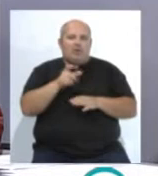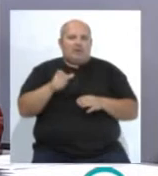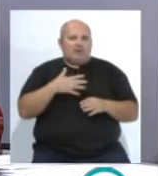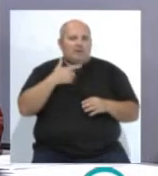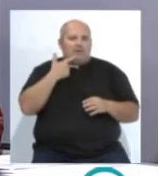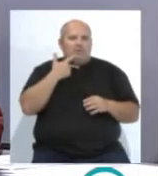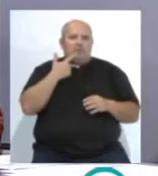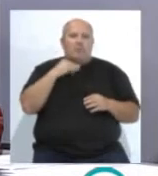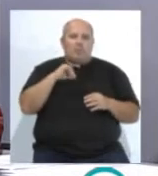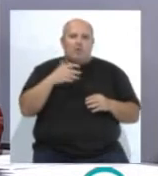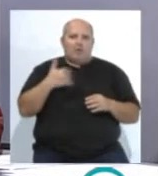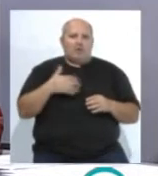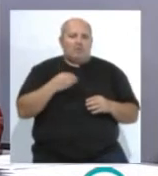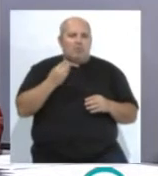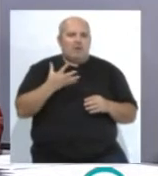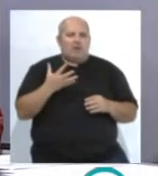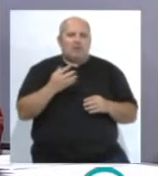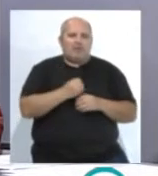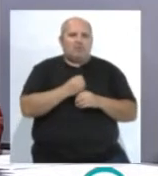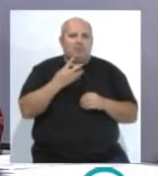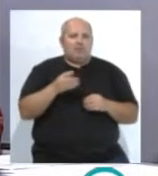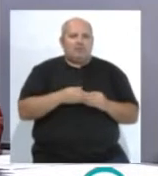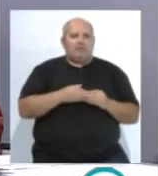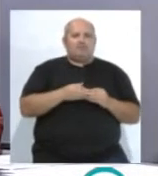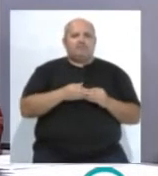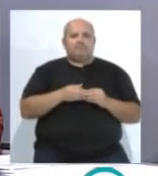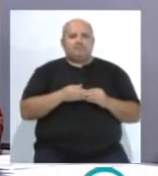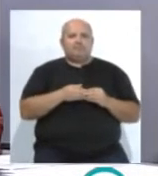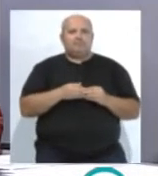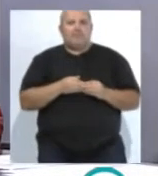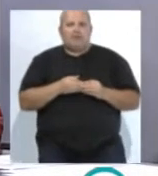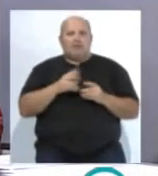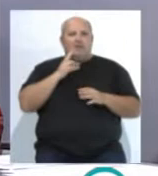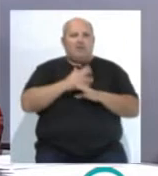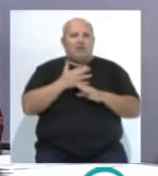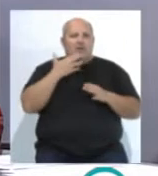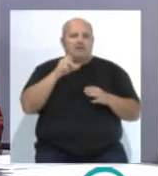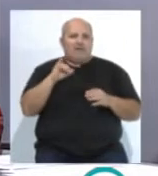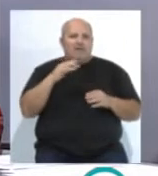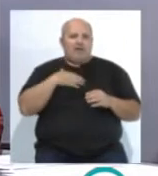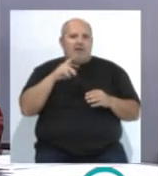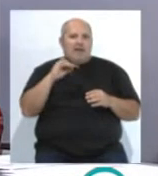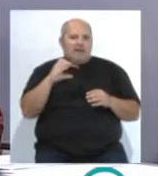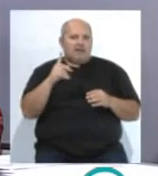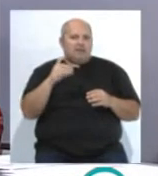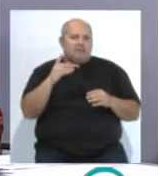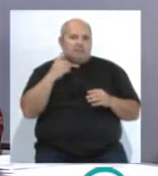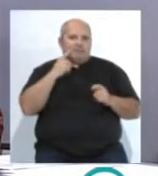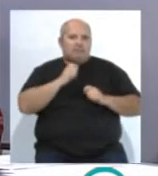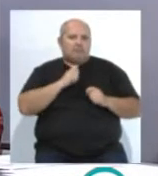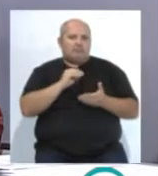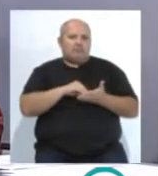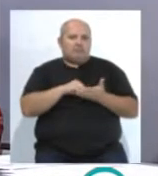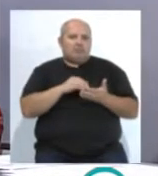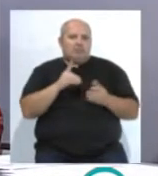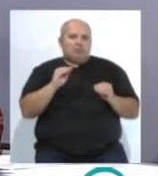prácticamente muy, muy, muy buena su labor que está haciendo. Y después por otro lado pues veo a jugadores como Salvi y Lecky que creo que no están ni